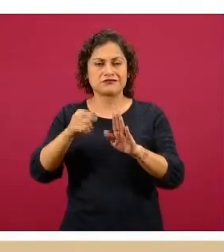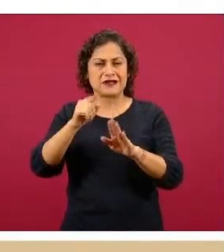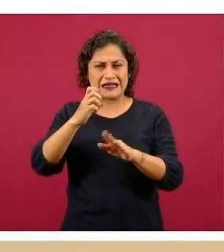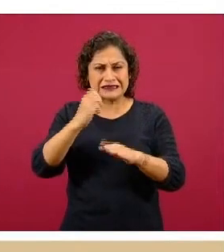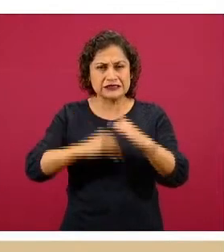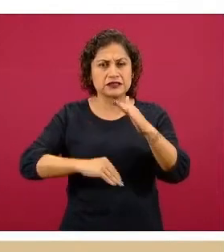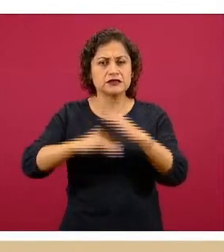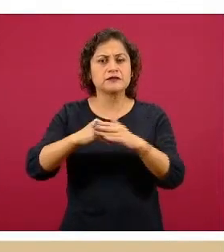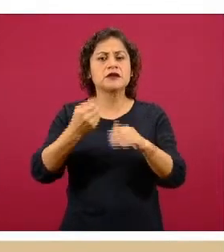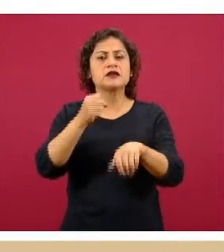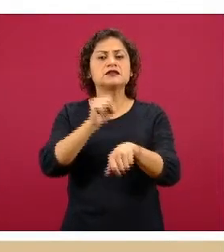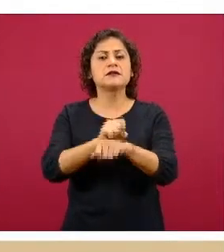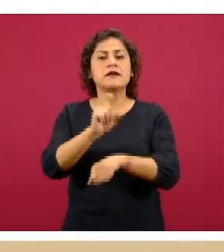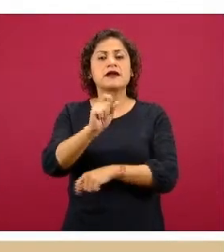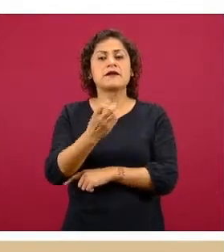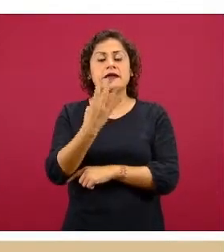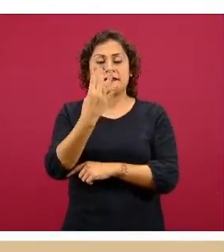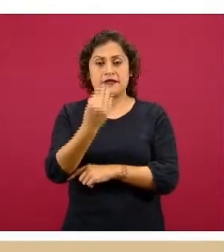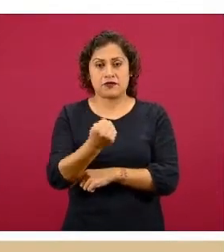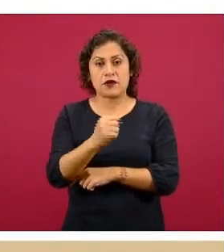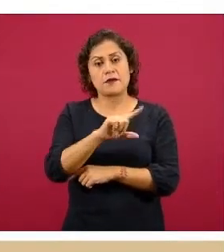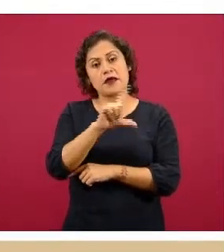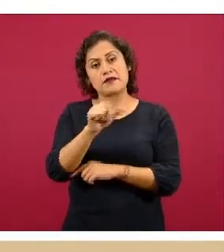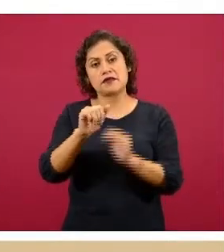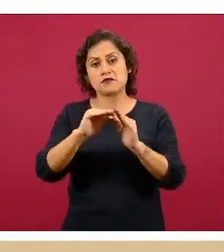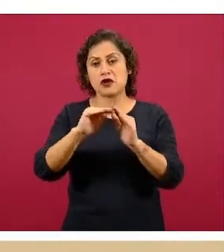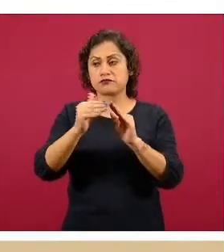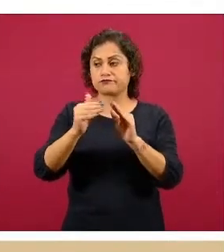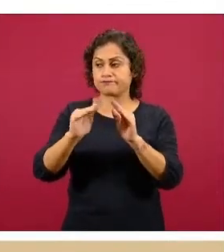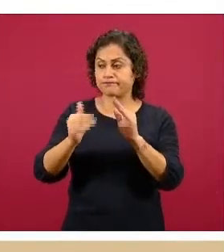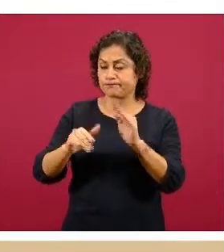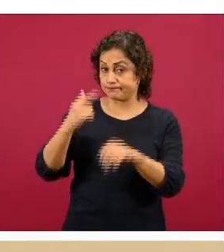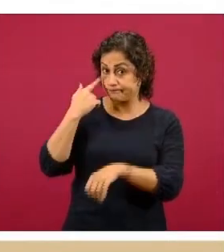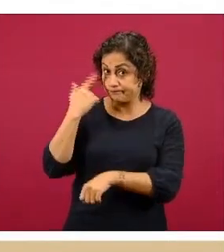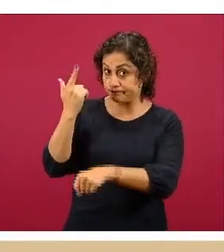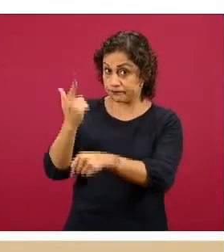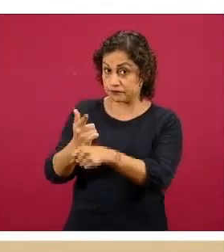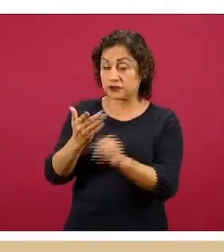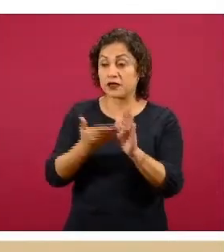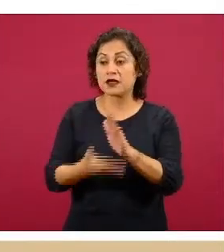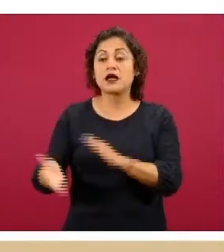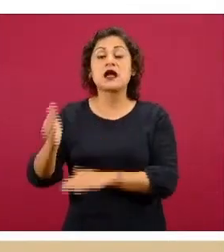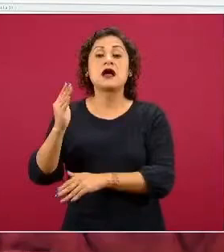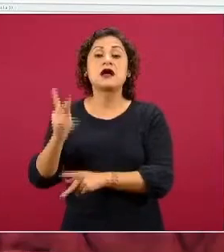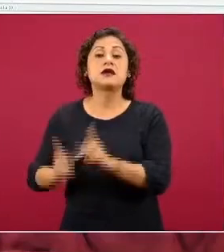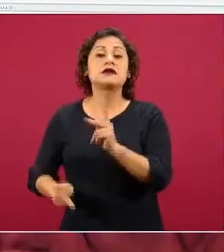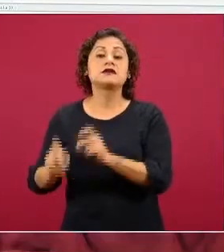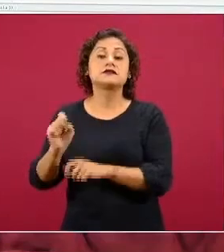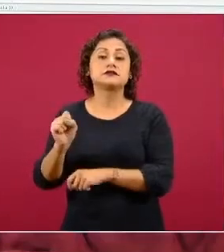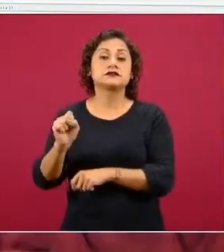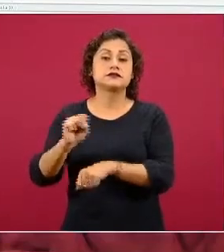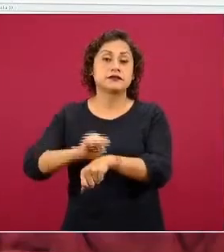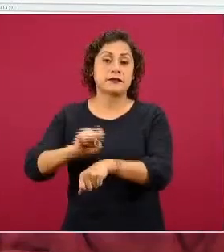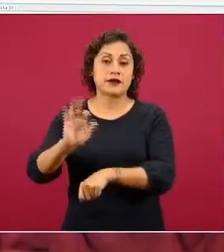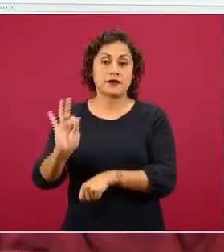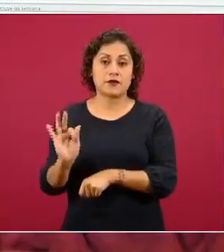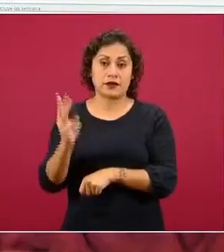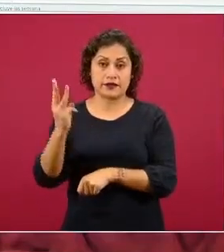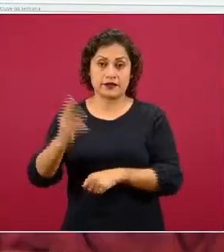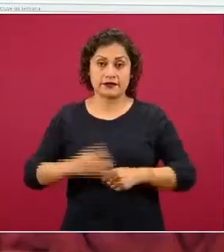semana 29, vemos que ha tenido un descenso continuo hasta la semana 43 que tenemos registrado en este